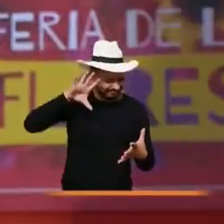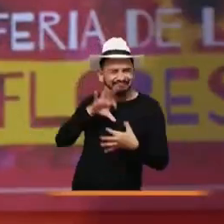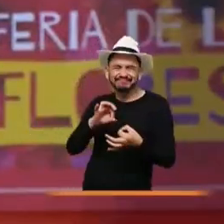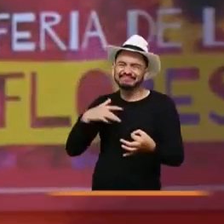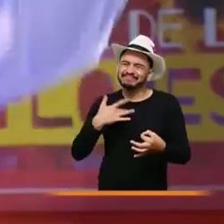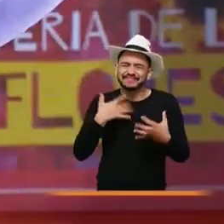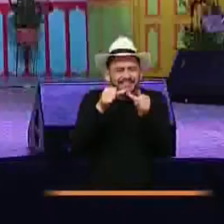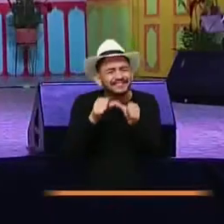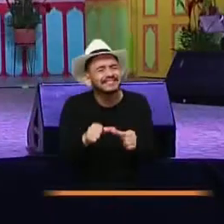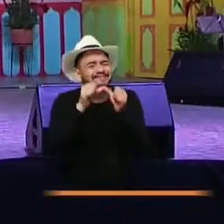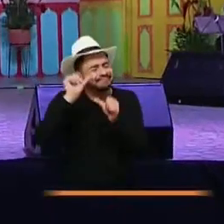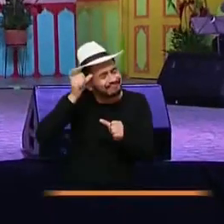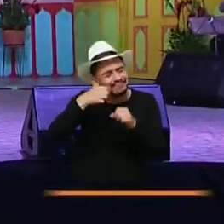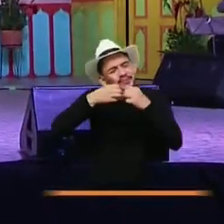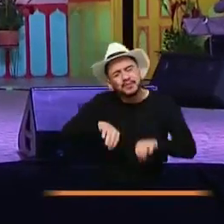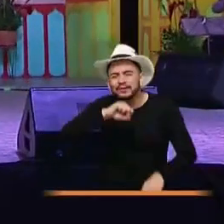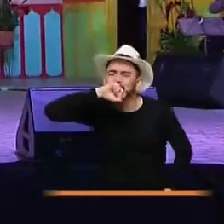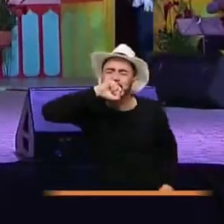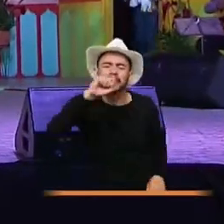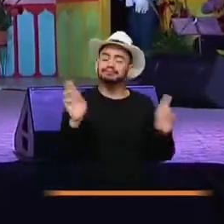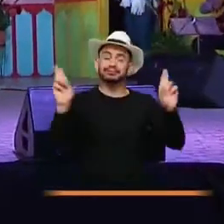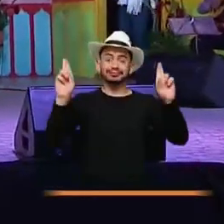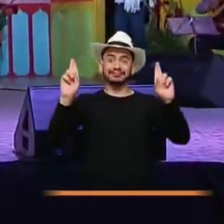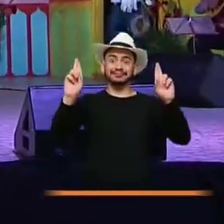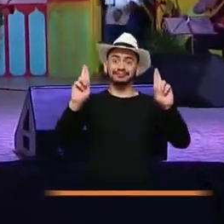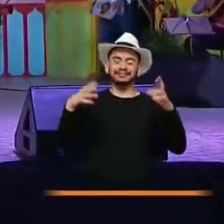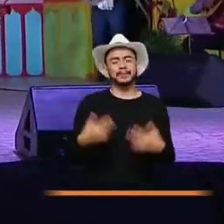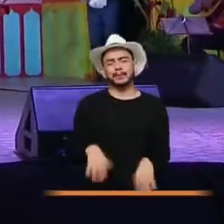el huevo gracias